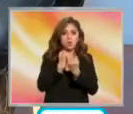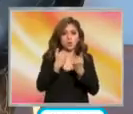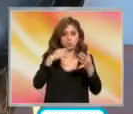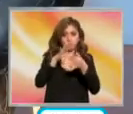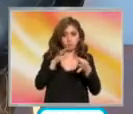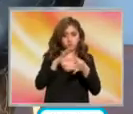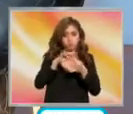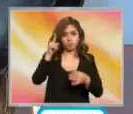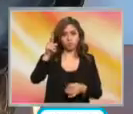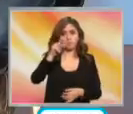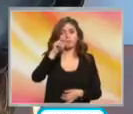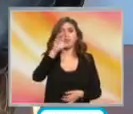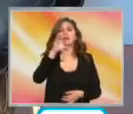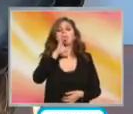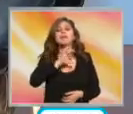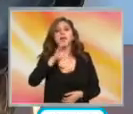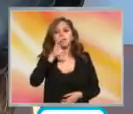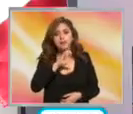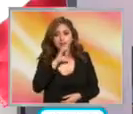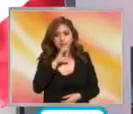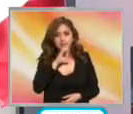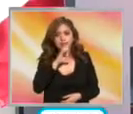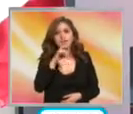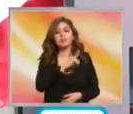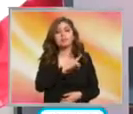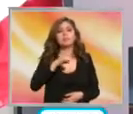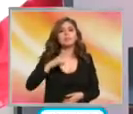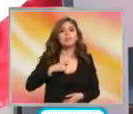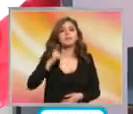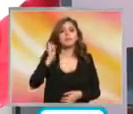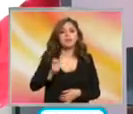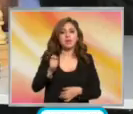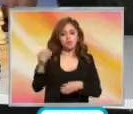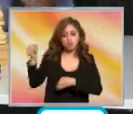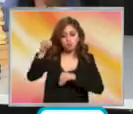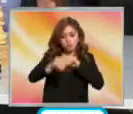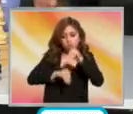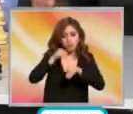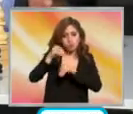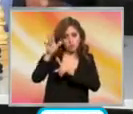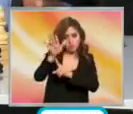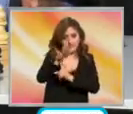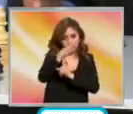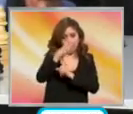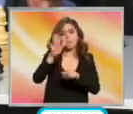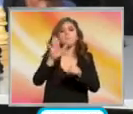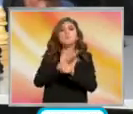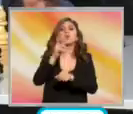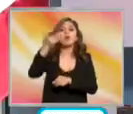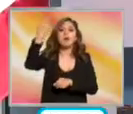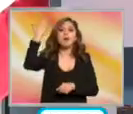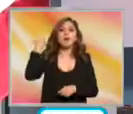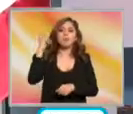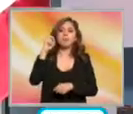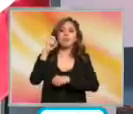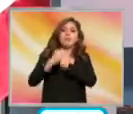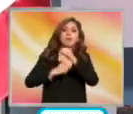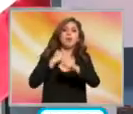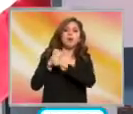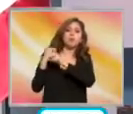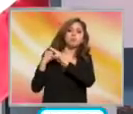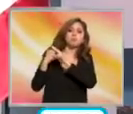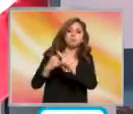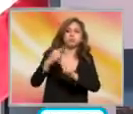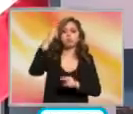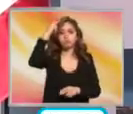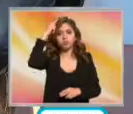Carranza, Venustiano Carranza, tiene que trabajar en la bandera de México porque durante el porfiriato, todos los 30 años de Porfirio